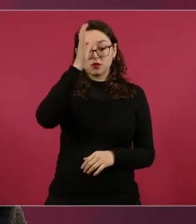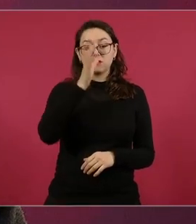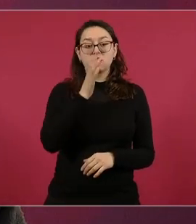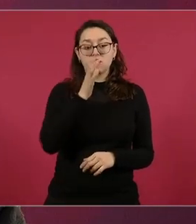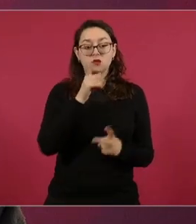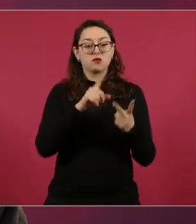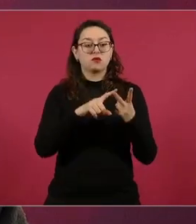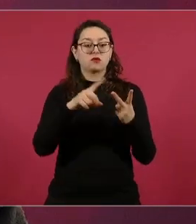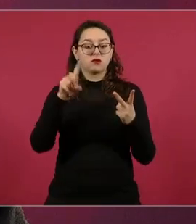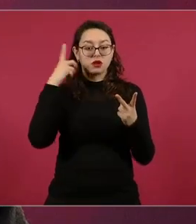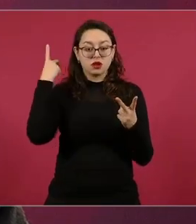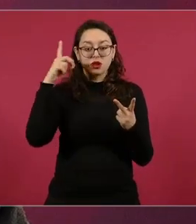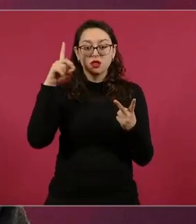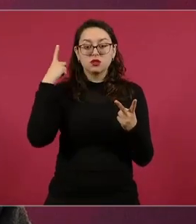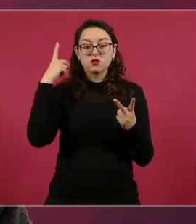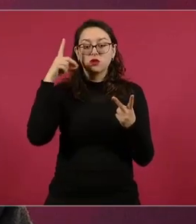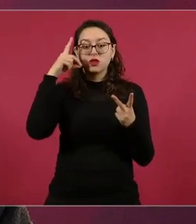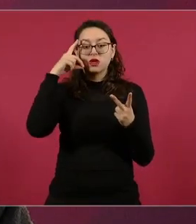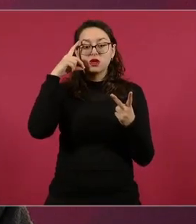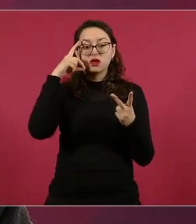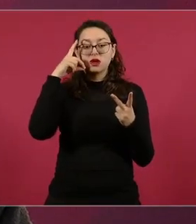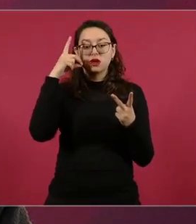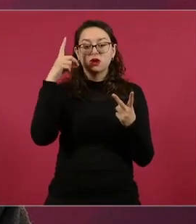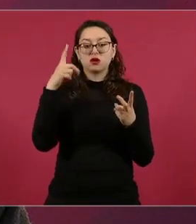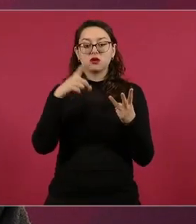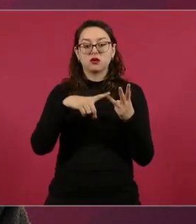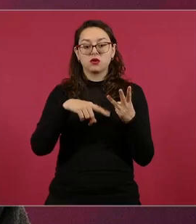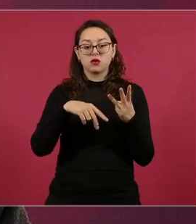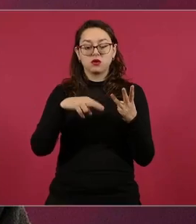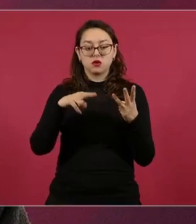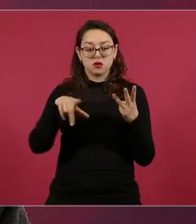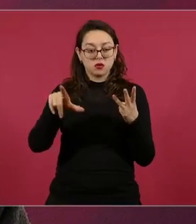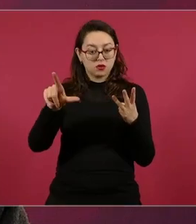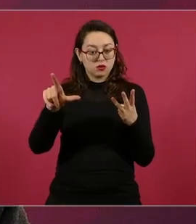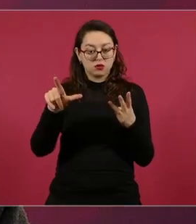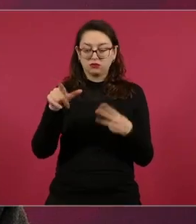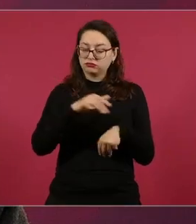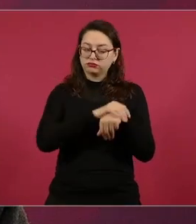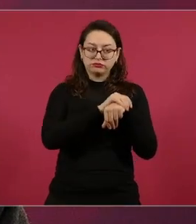en Durango, en Nuevo León, en todos lados.